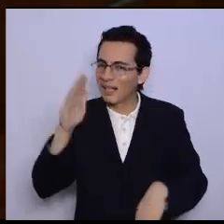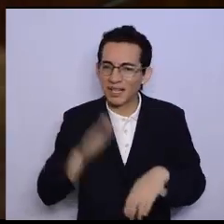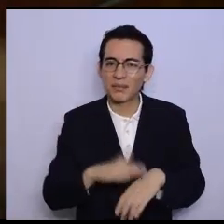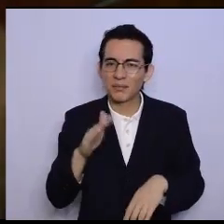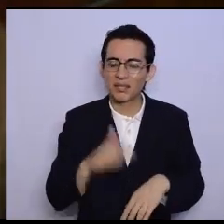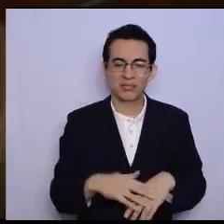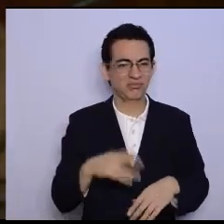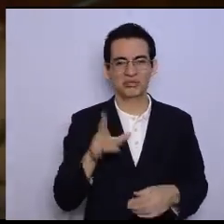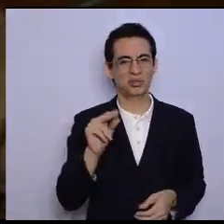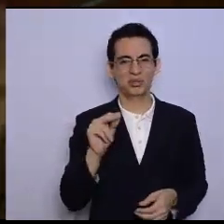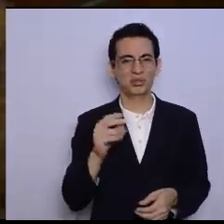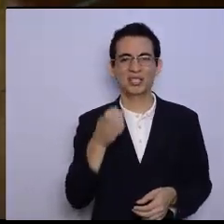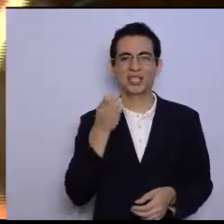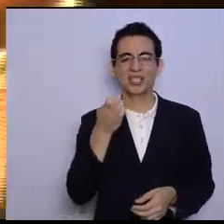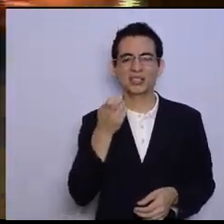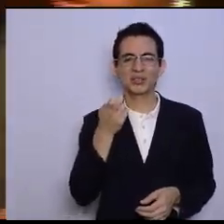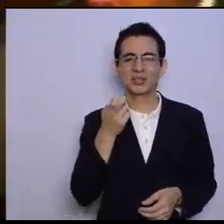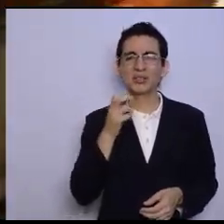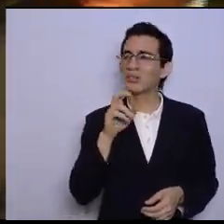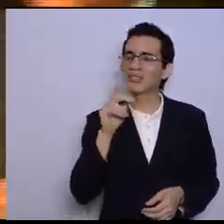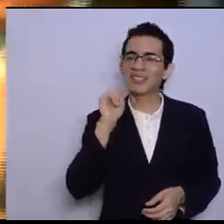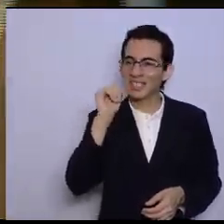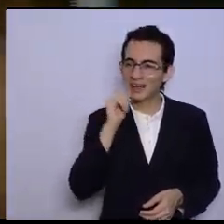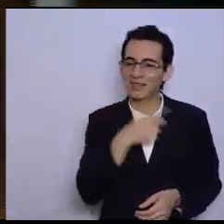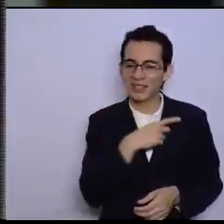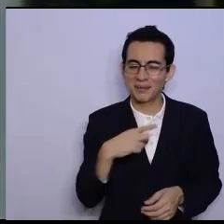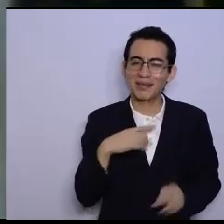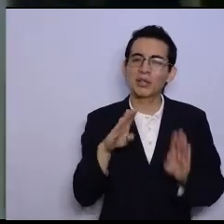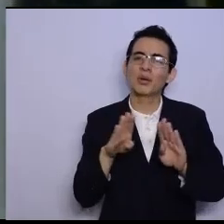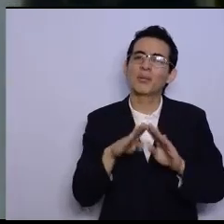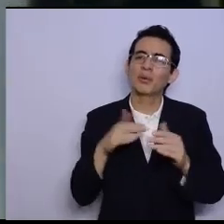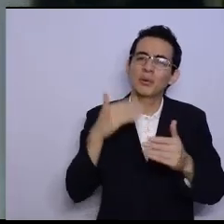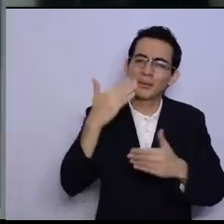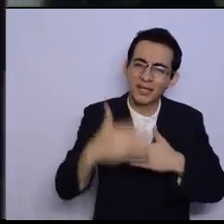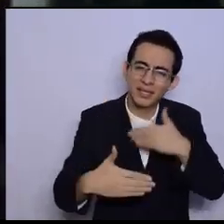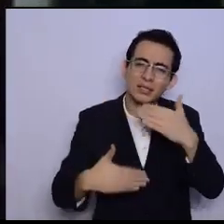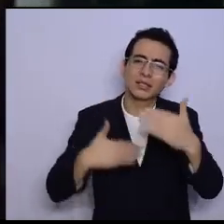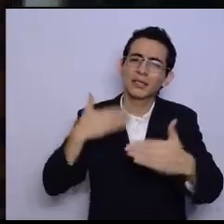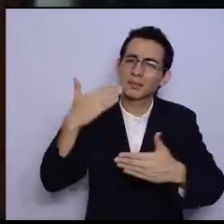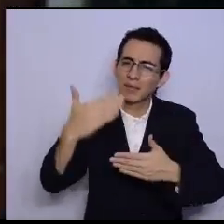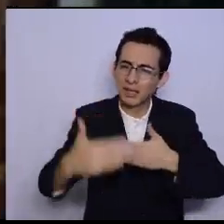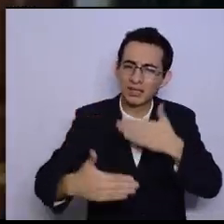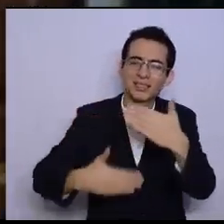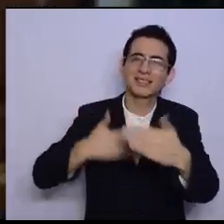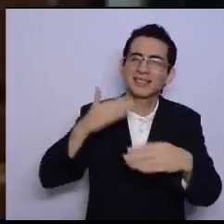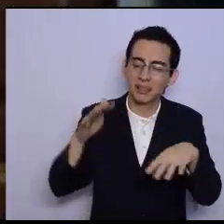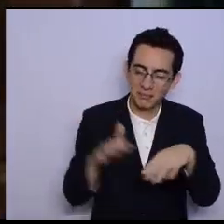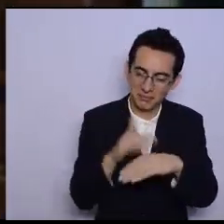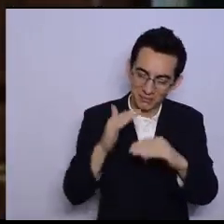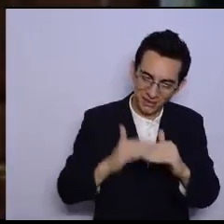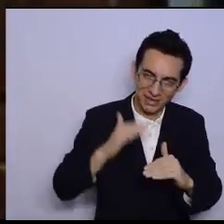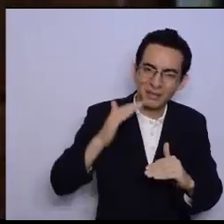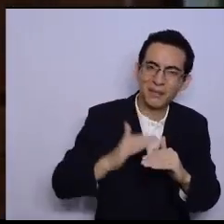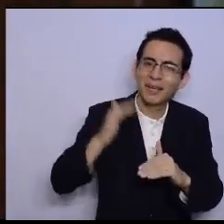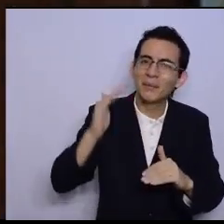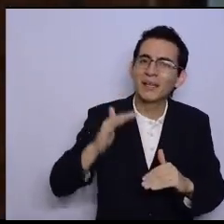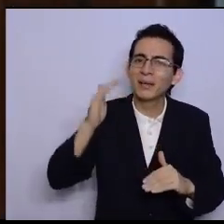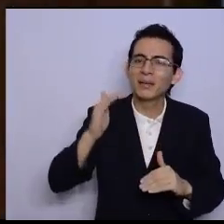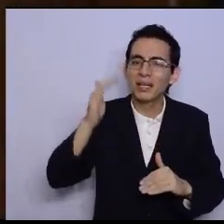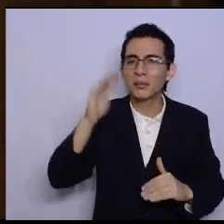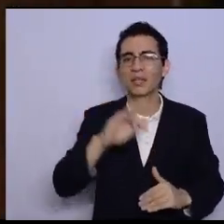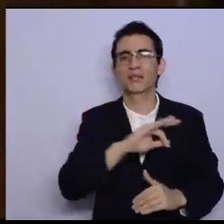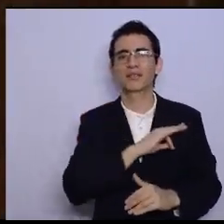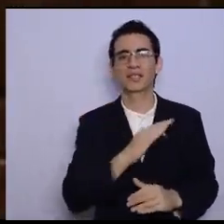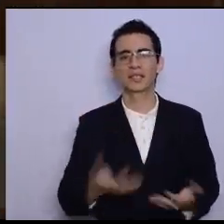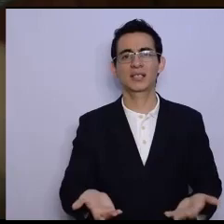No, eso es un proceso. Una vez que Dios te llama, si es que te llama para servirle en alguna tarea